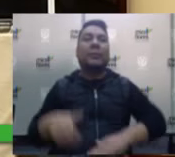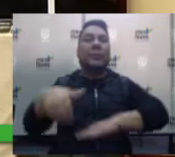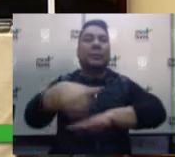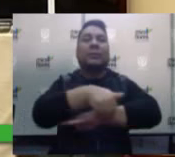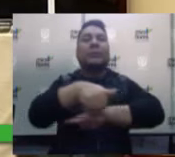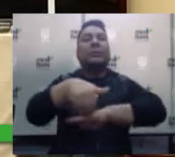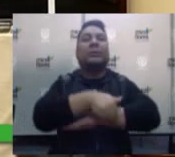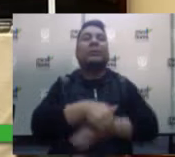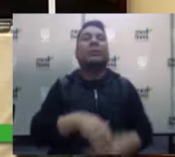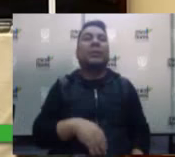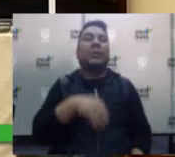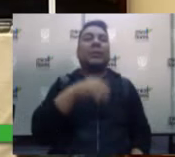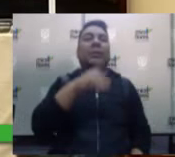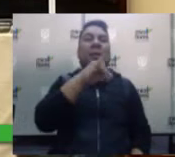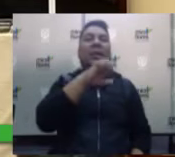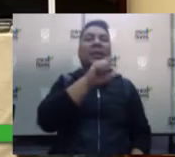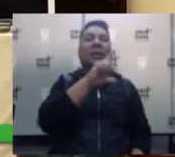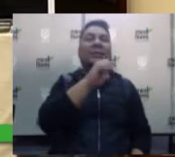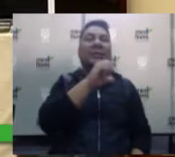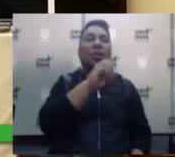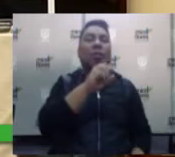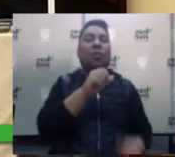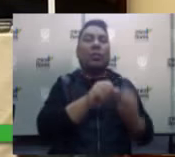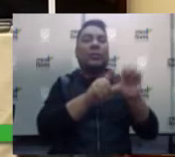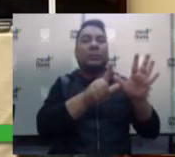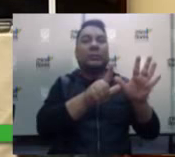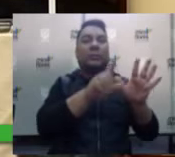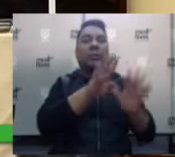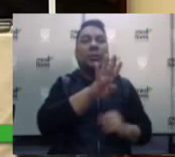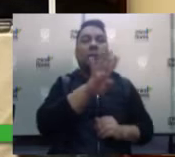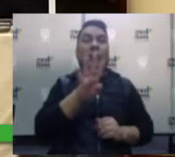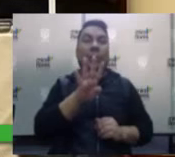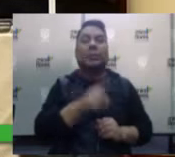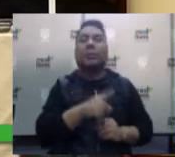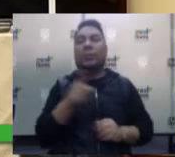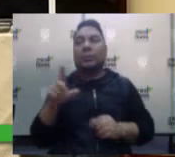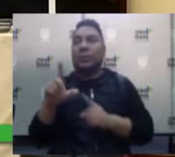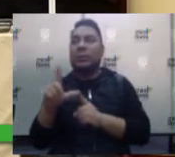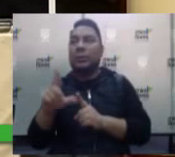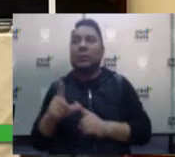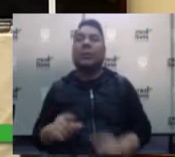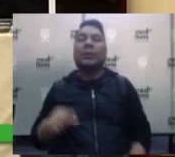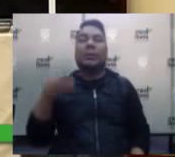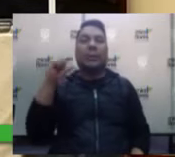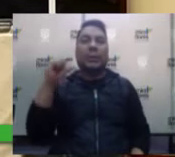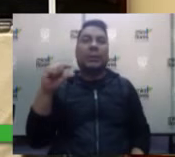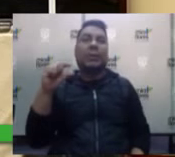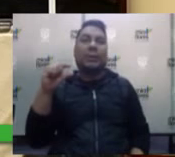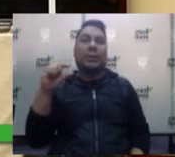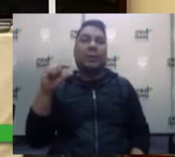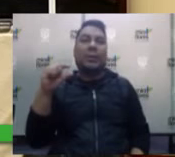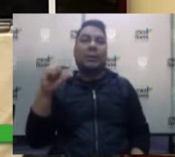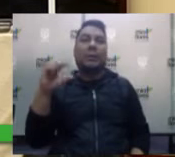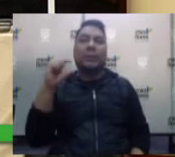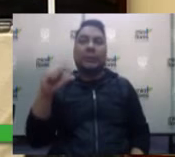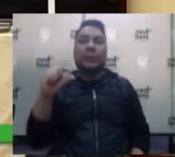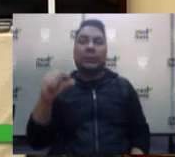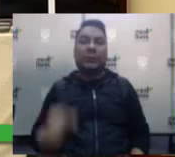Ubicación 46, avenida Díaz Canseco, cuadra 7, frente al 744. Letra G.